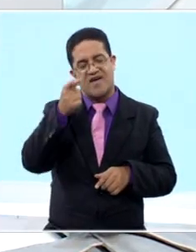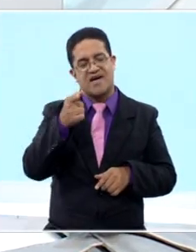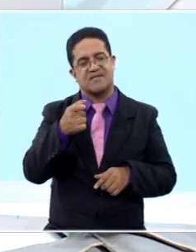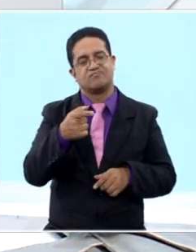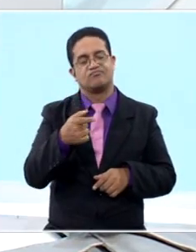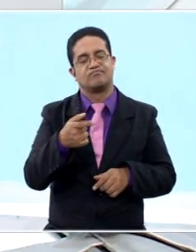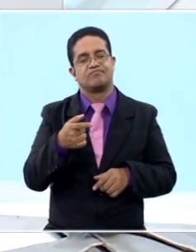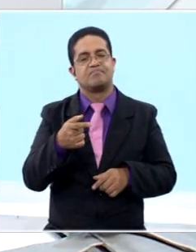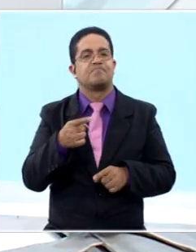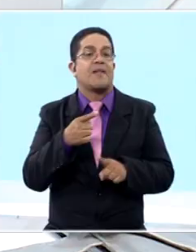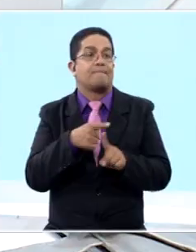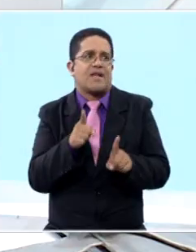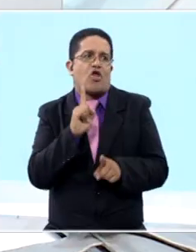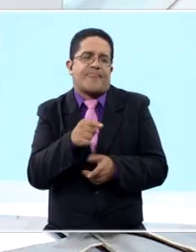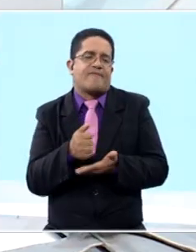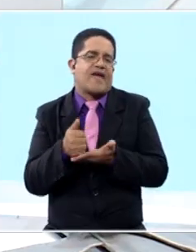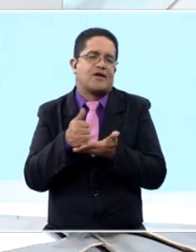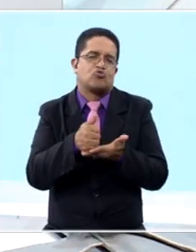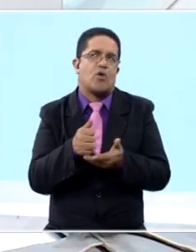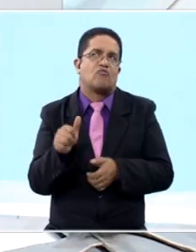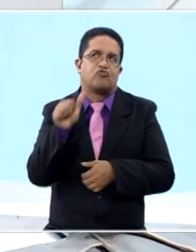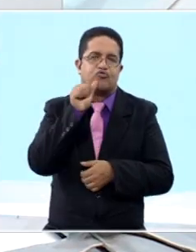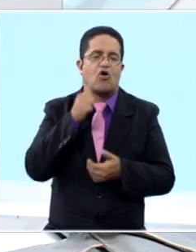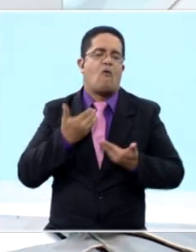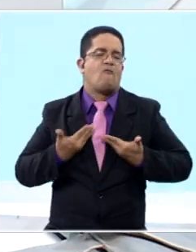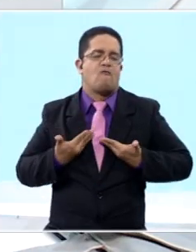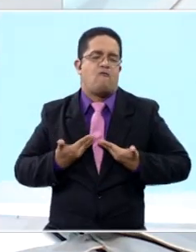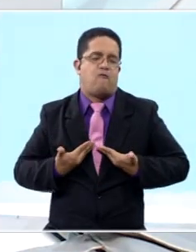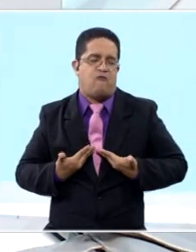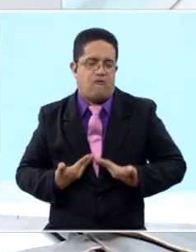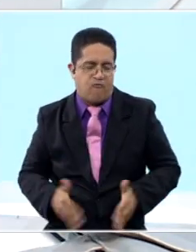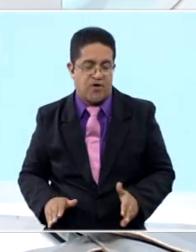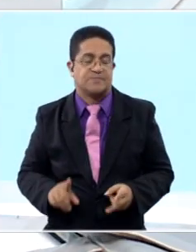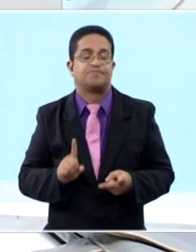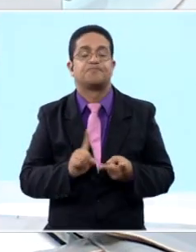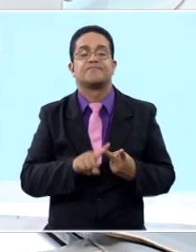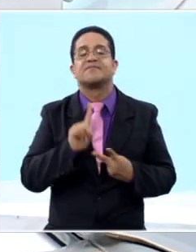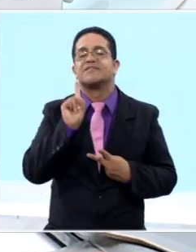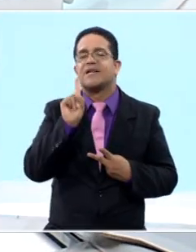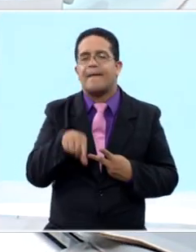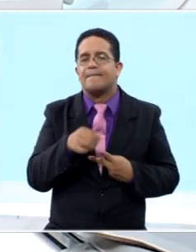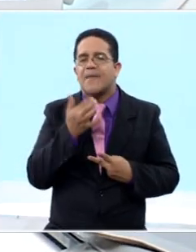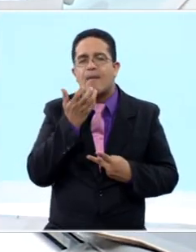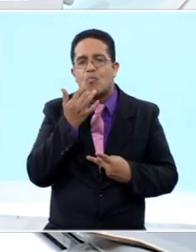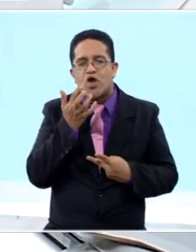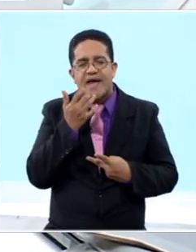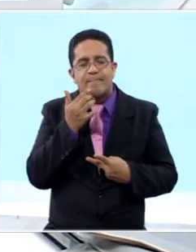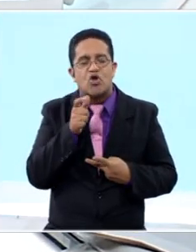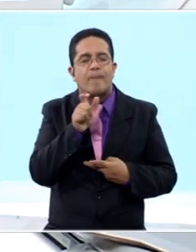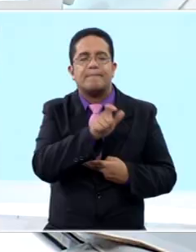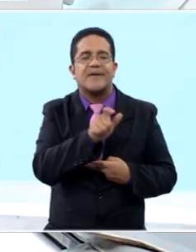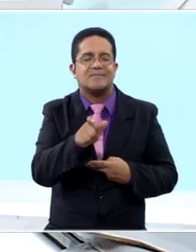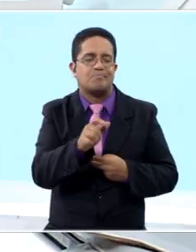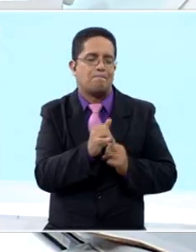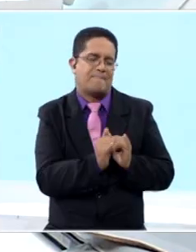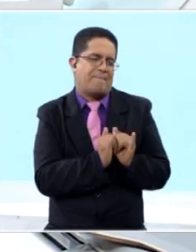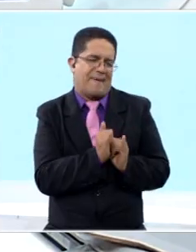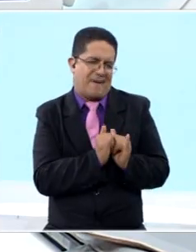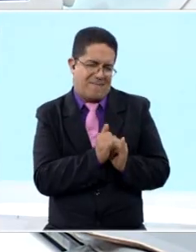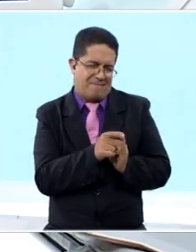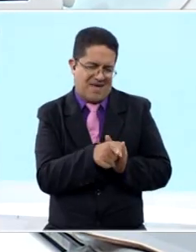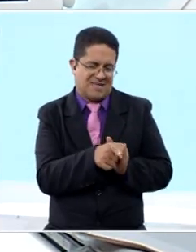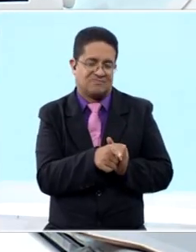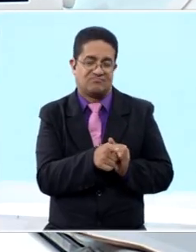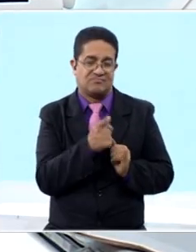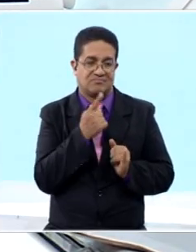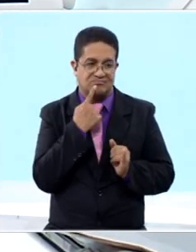un diurético para ayudar, por ejemplo, en la fase de eliminación del estudio. También en el caso, por ejemplo, de los pacientes pediátricos, obviamente la